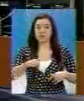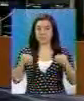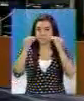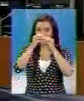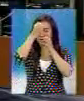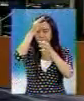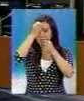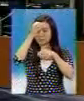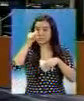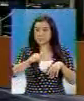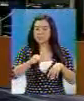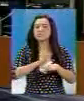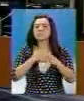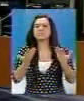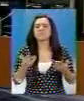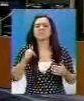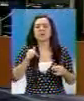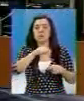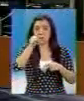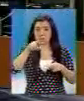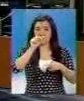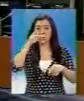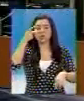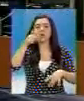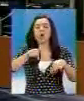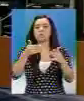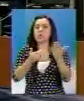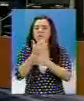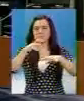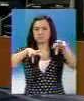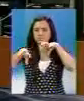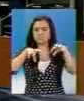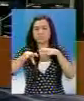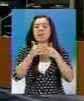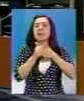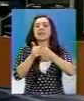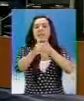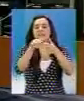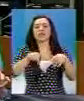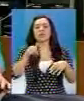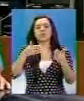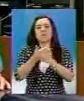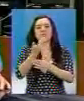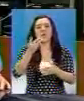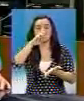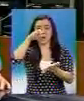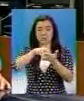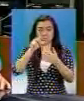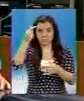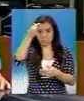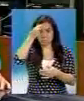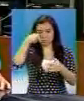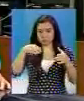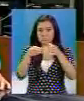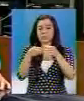Continuamos con el repaso de las noticias. Tal y como se lo mencionamos, el Movimiento Nueva República es el nuevo partido político integrado por